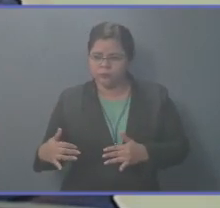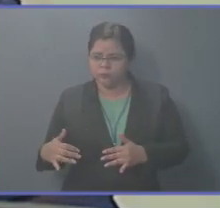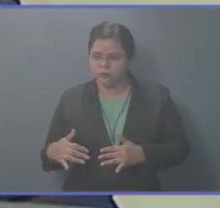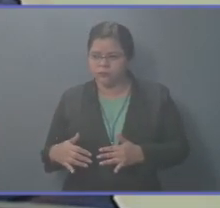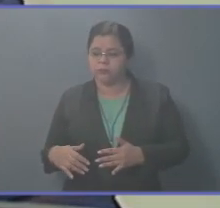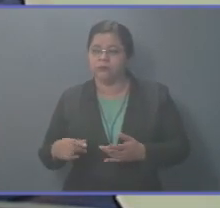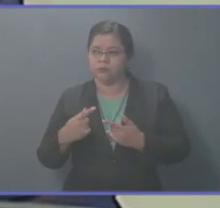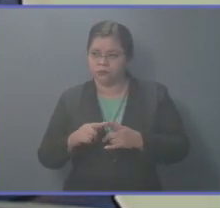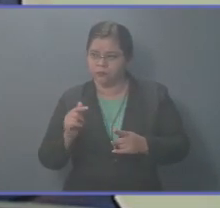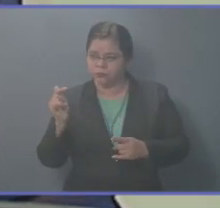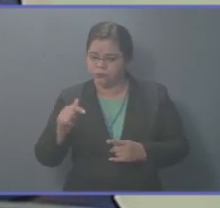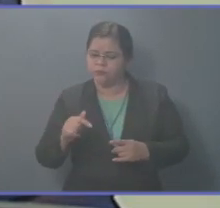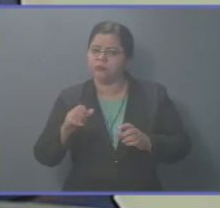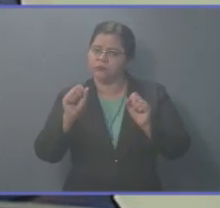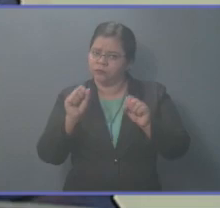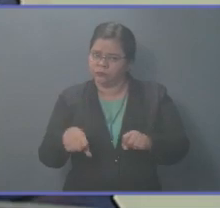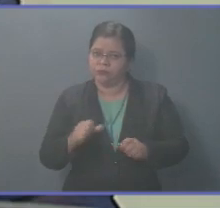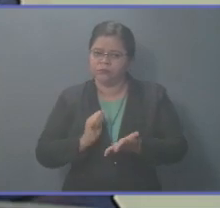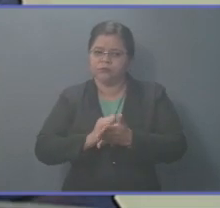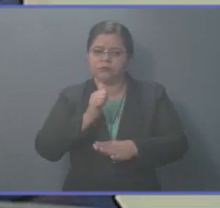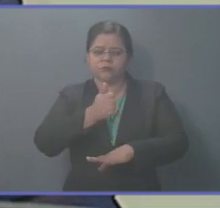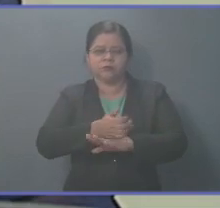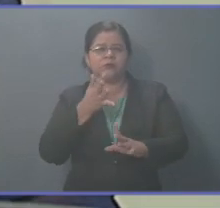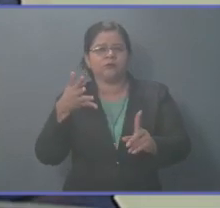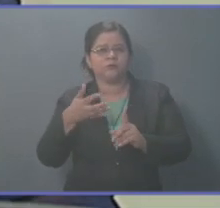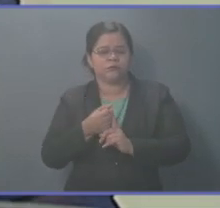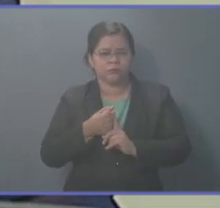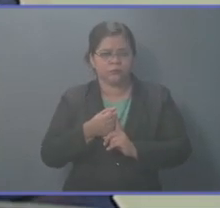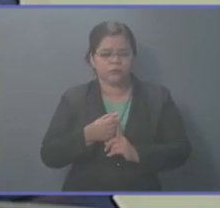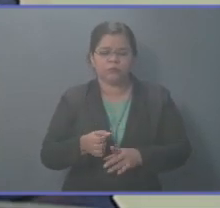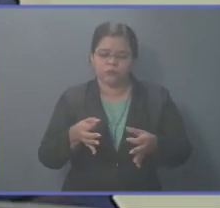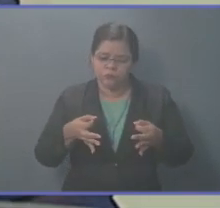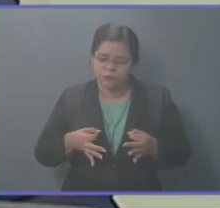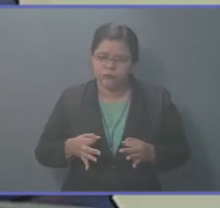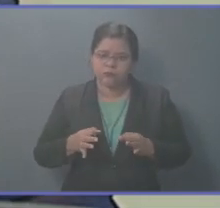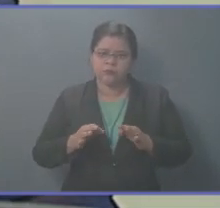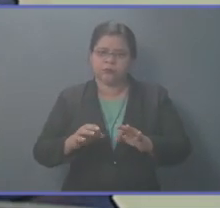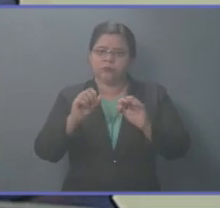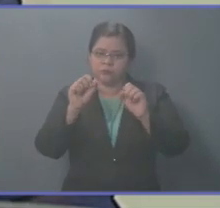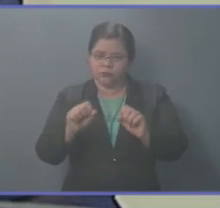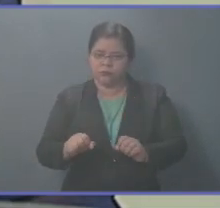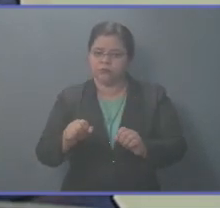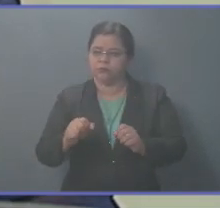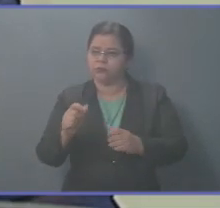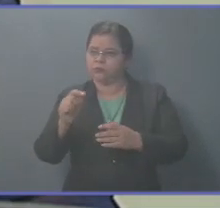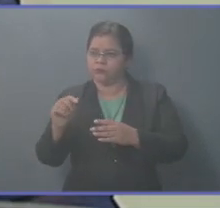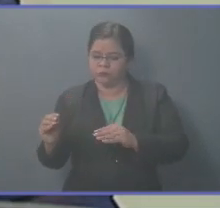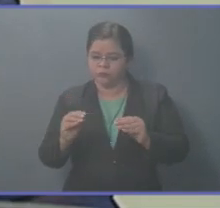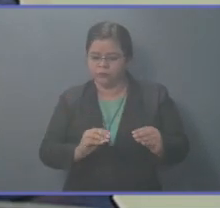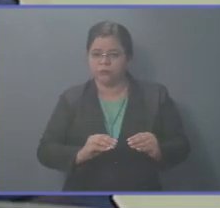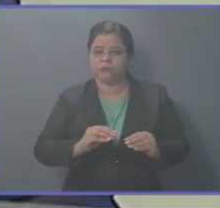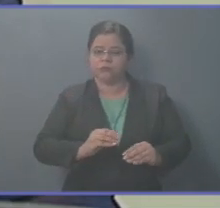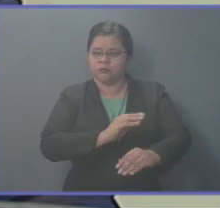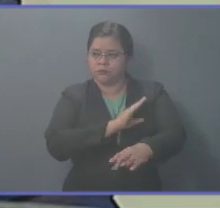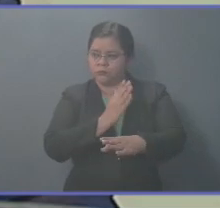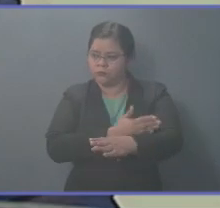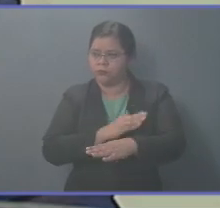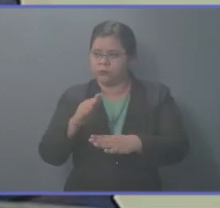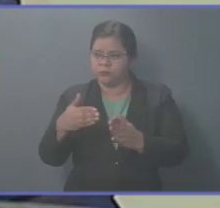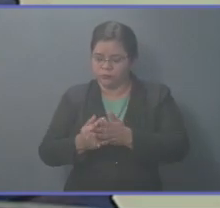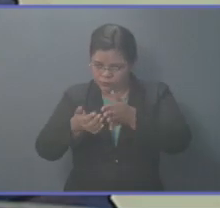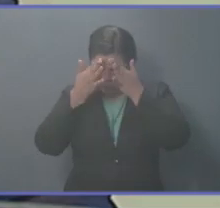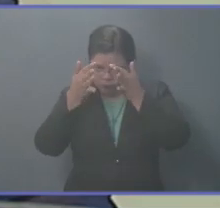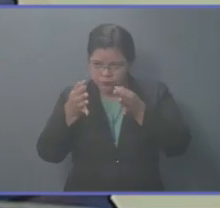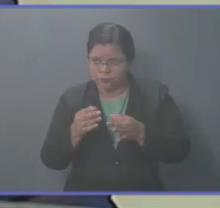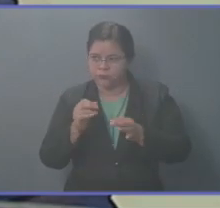Dichos márgenes le permiten fijar fines, elegir los medios para su consecución y hacer ponderaciones. Sentencia